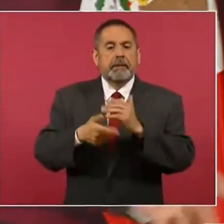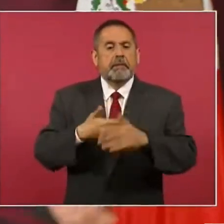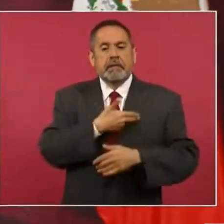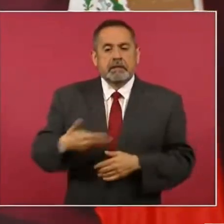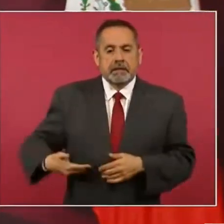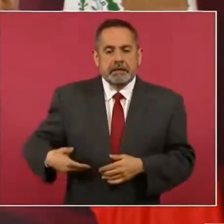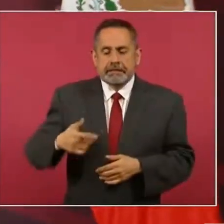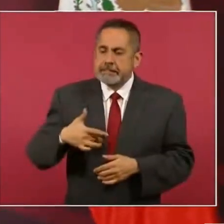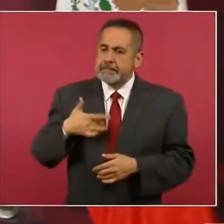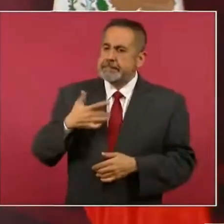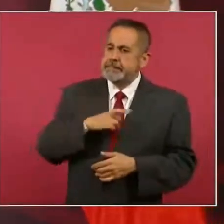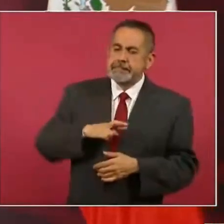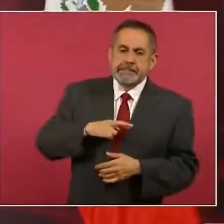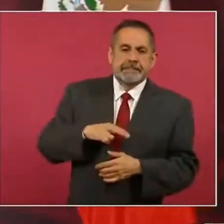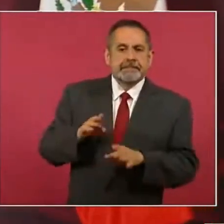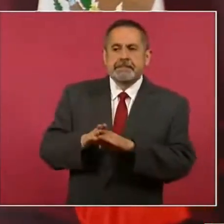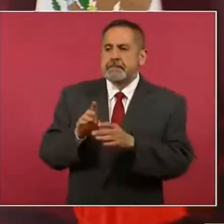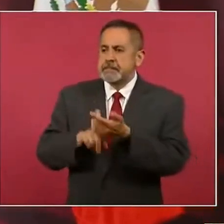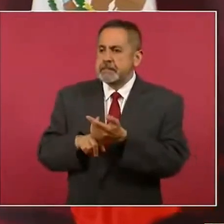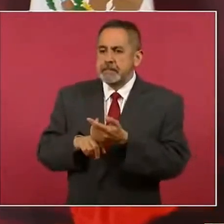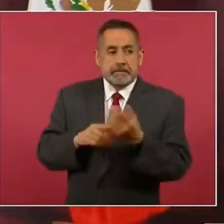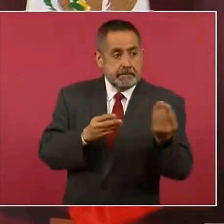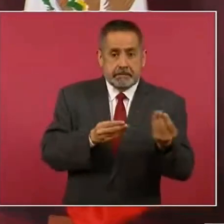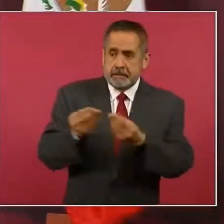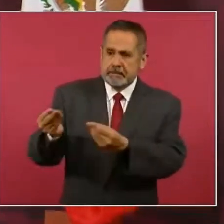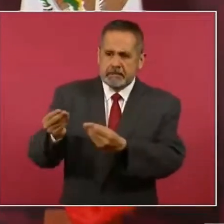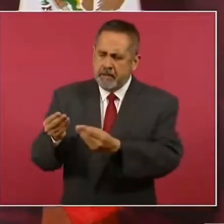traían ese